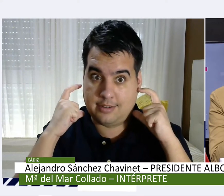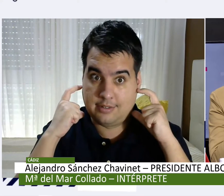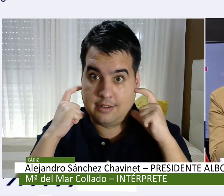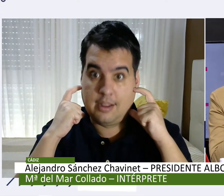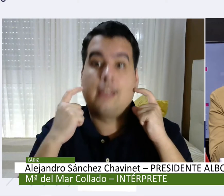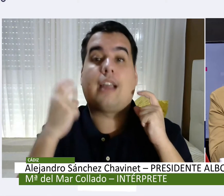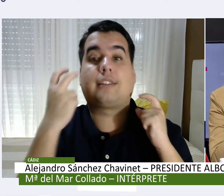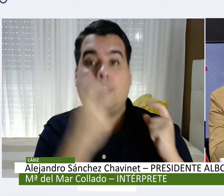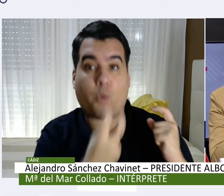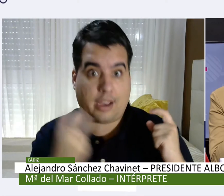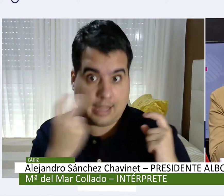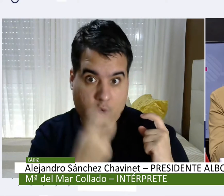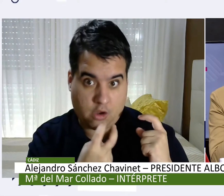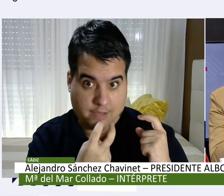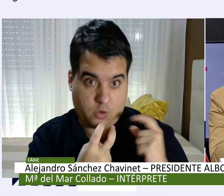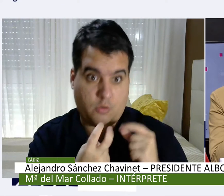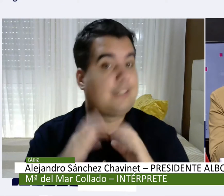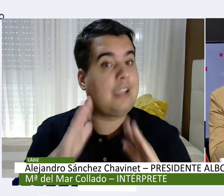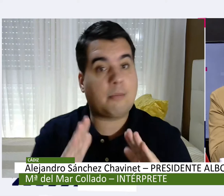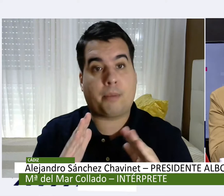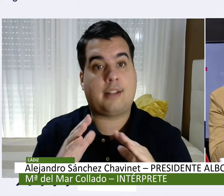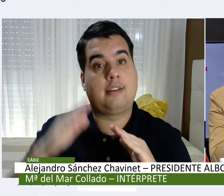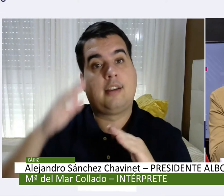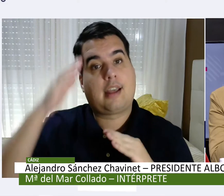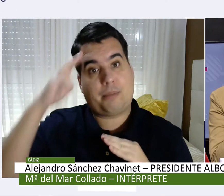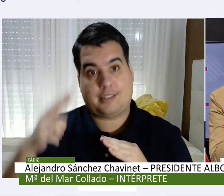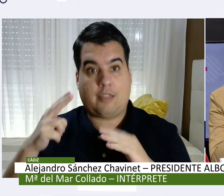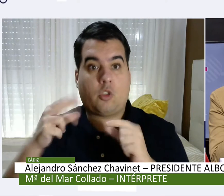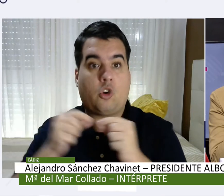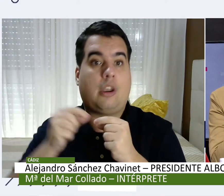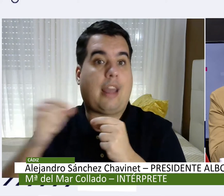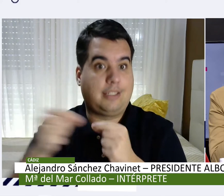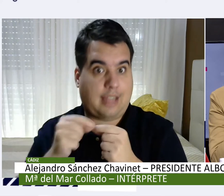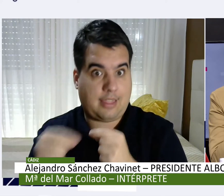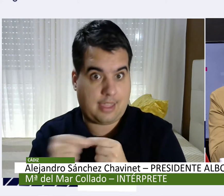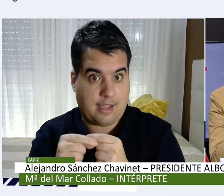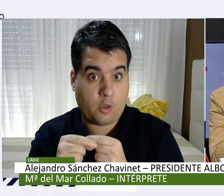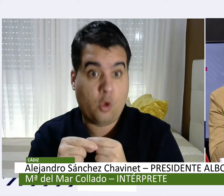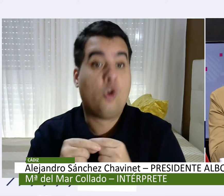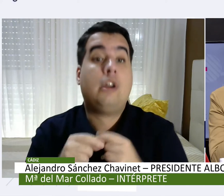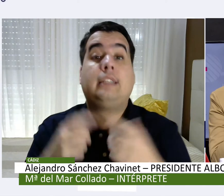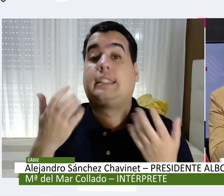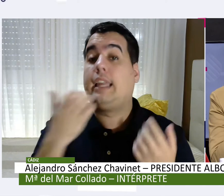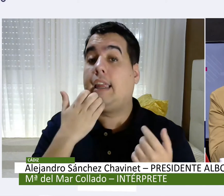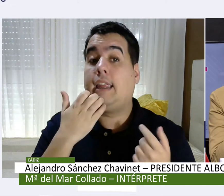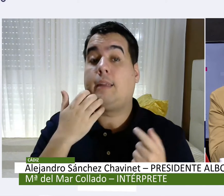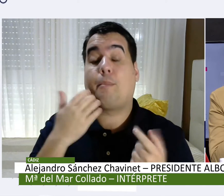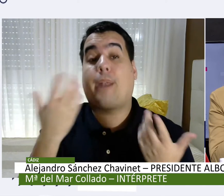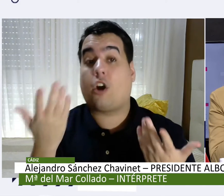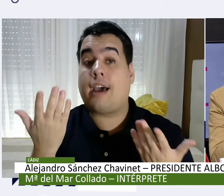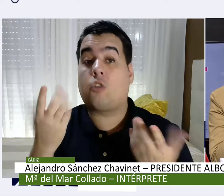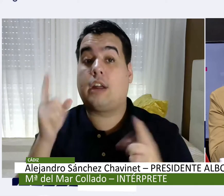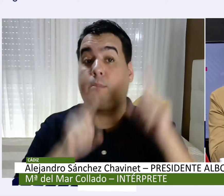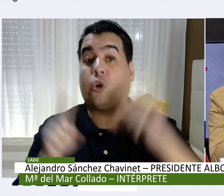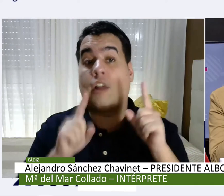mascarilla. Y así podemos mantenerlo. Siempre respetando la distancia. Si,